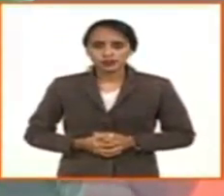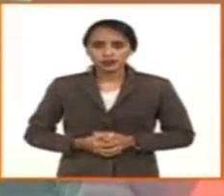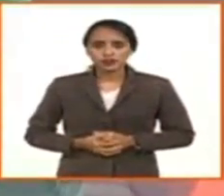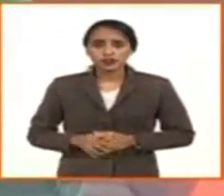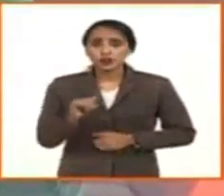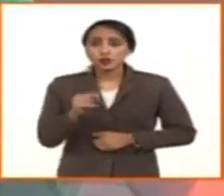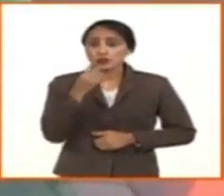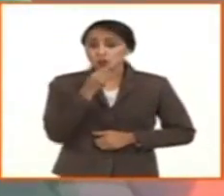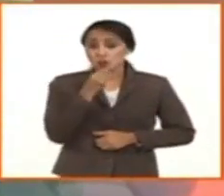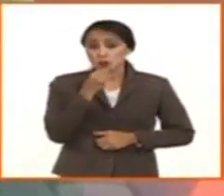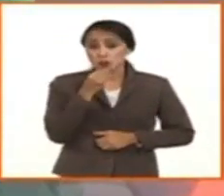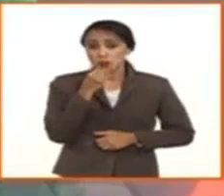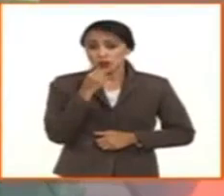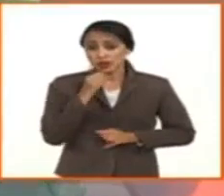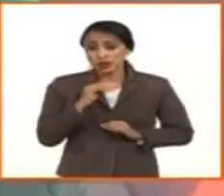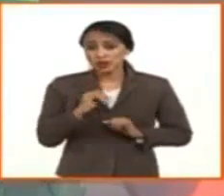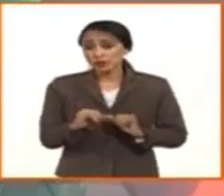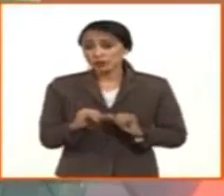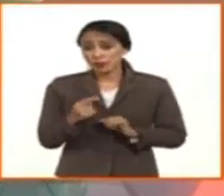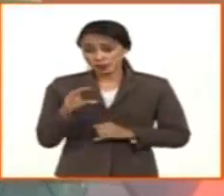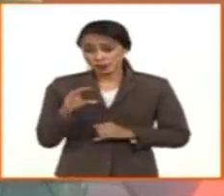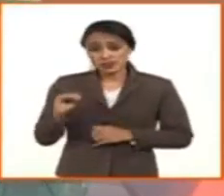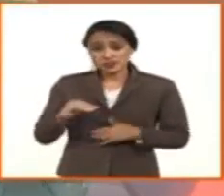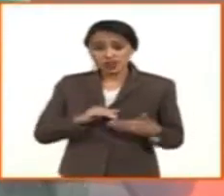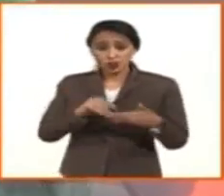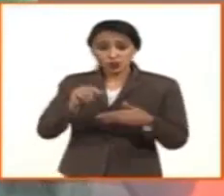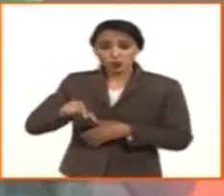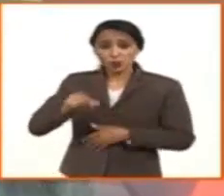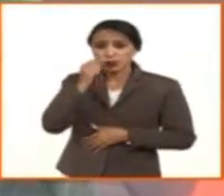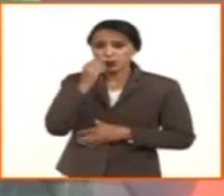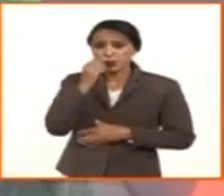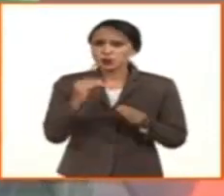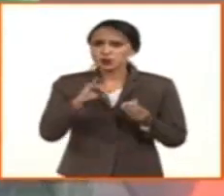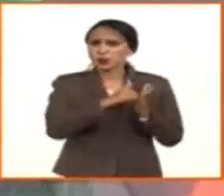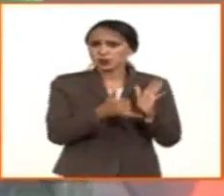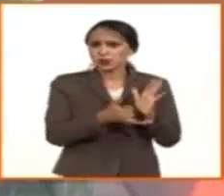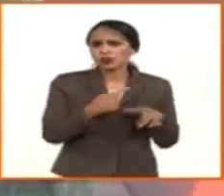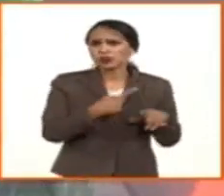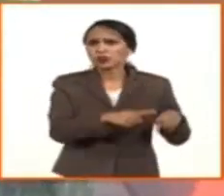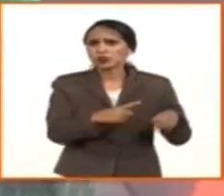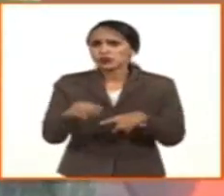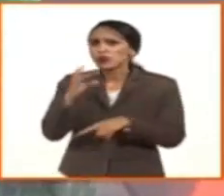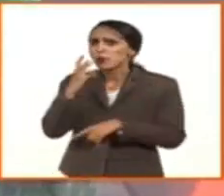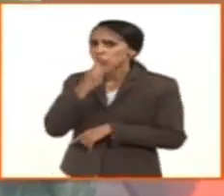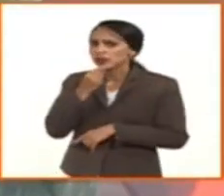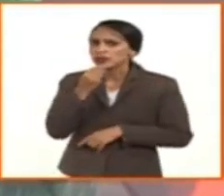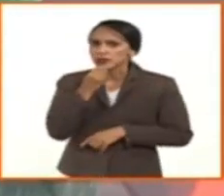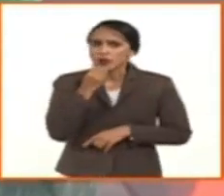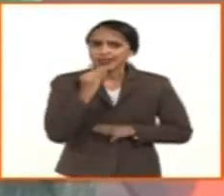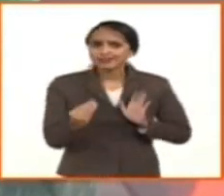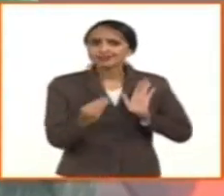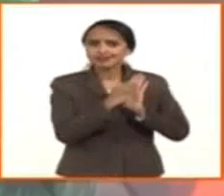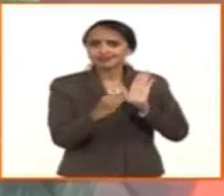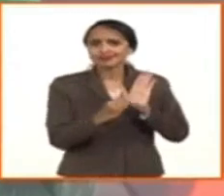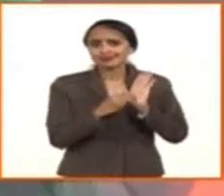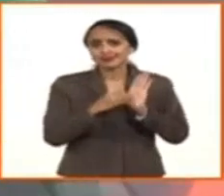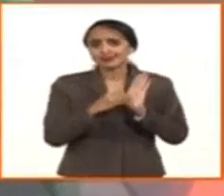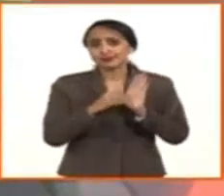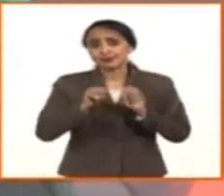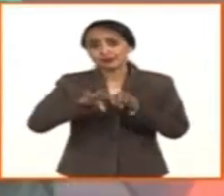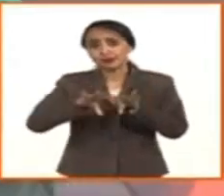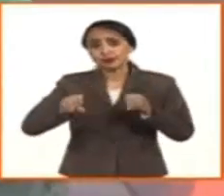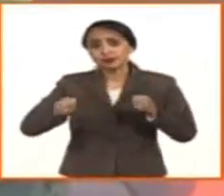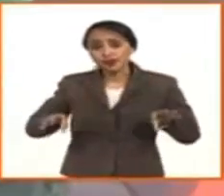como decía el compañero manolo pues muchos proyectos y muchas cosas bonitas que que también o sea